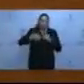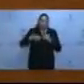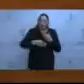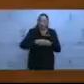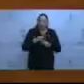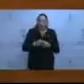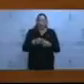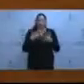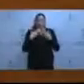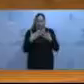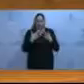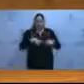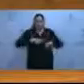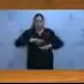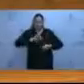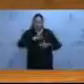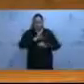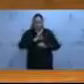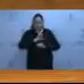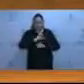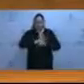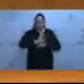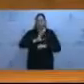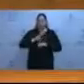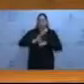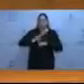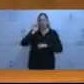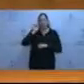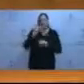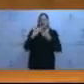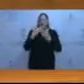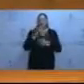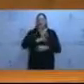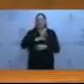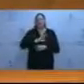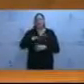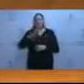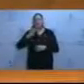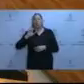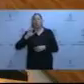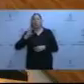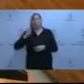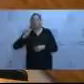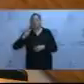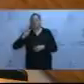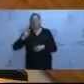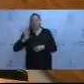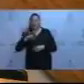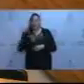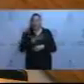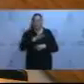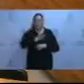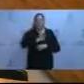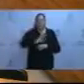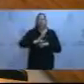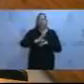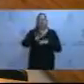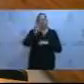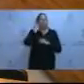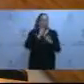señora consejera. Gracias, señor Corbas Mons. Señora consejera, tiene la palabra para la contestación.